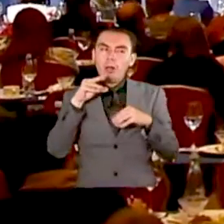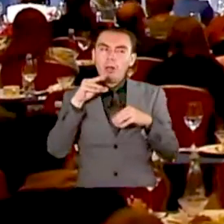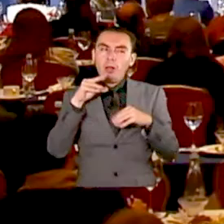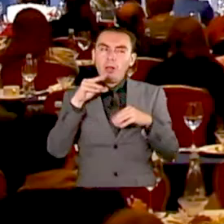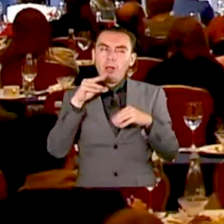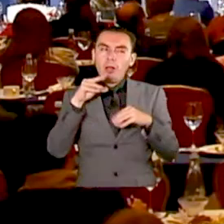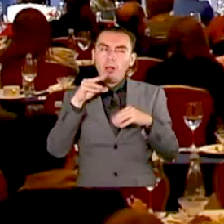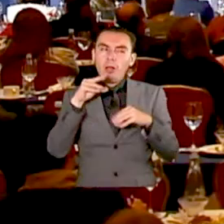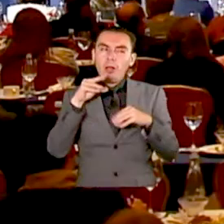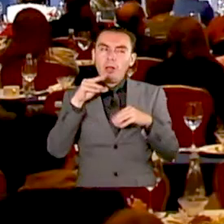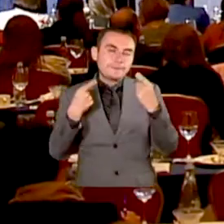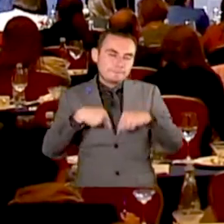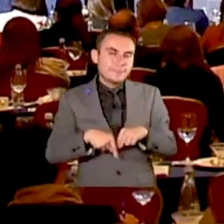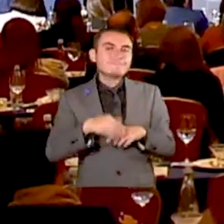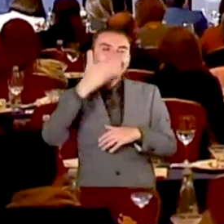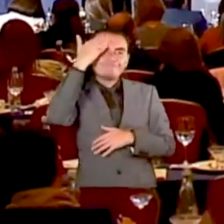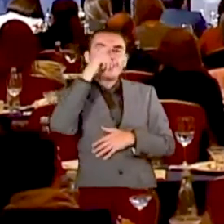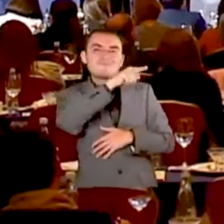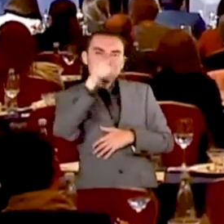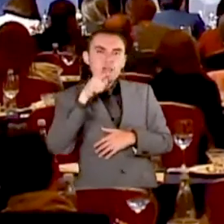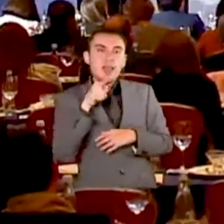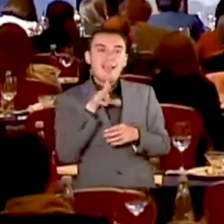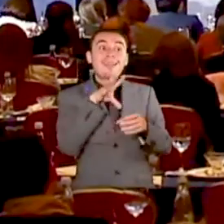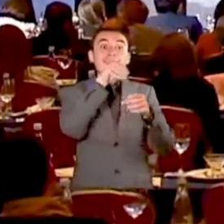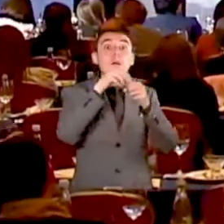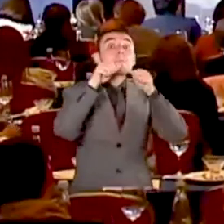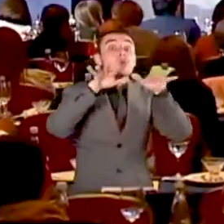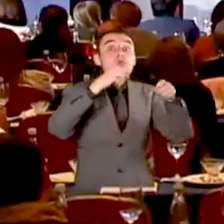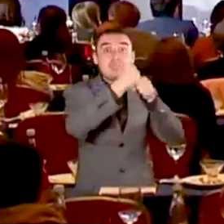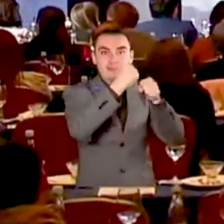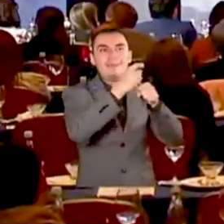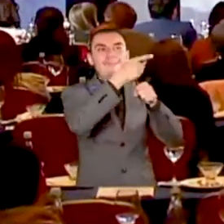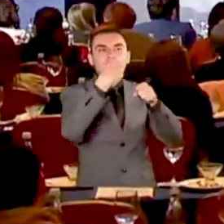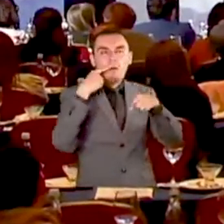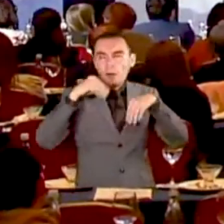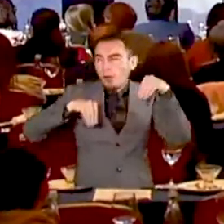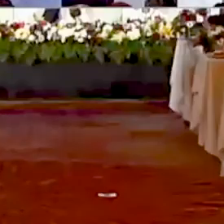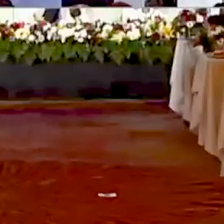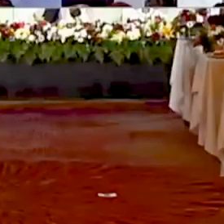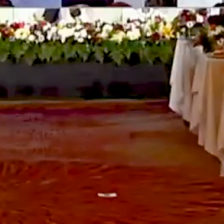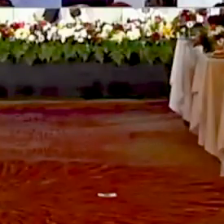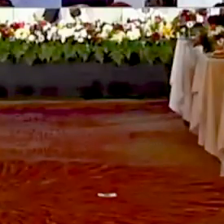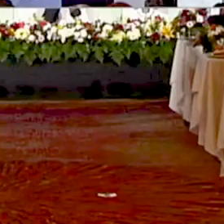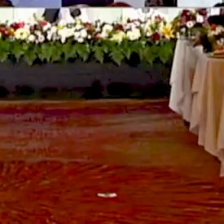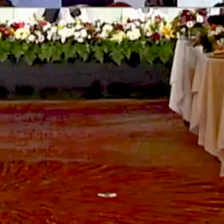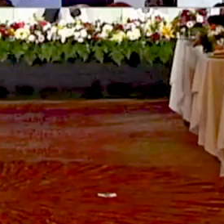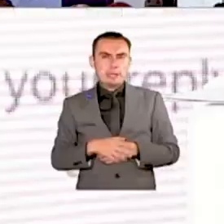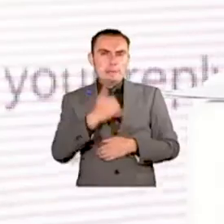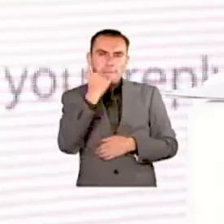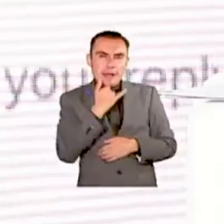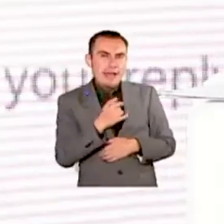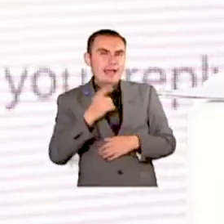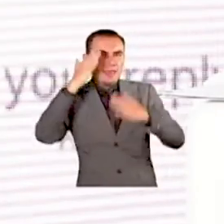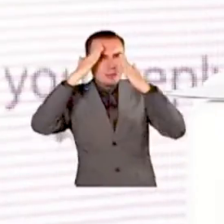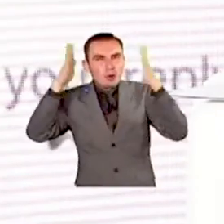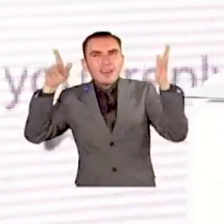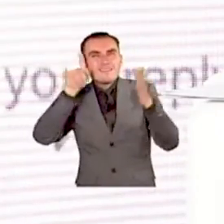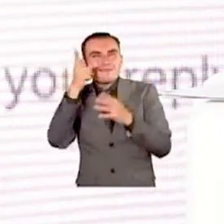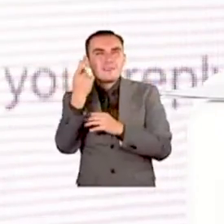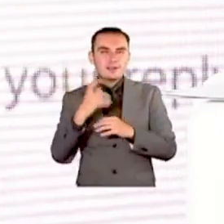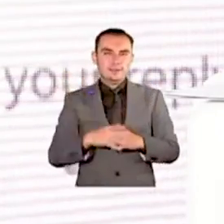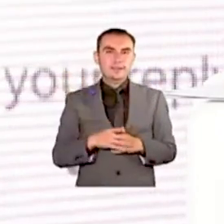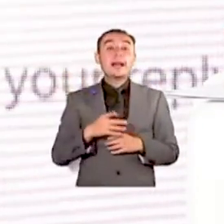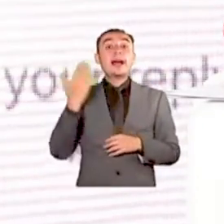mandando un y a la institucionalidad. Nuestra misionalidad disciplinaria maneja la parte